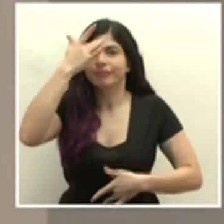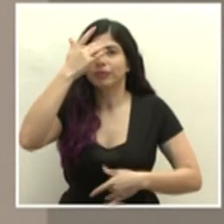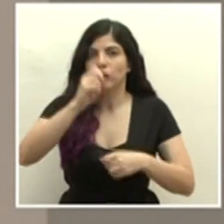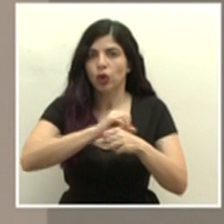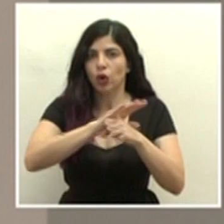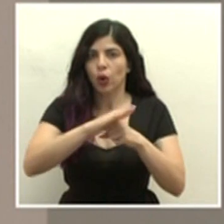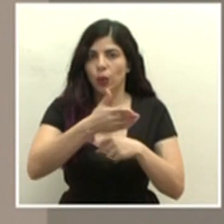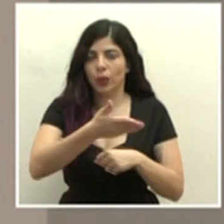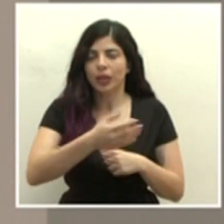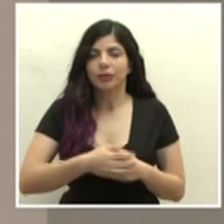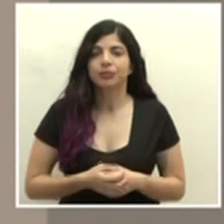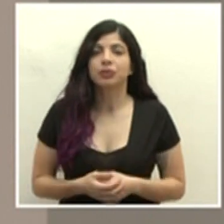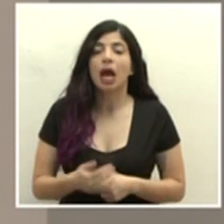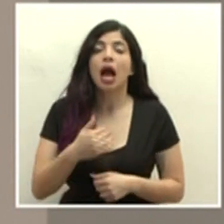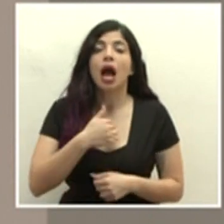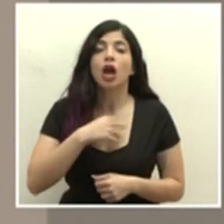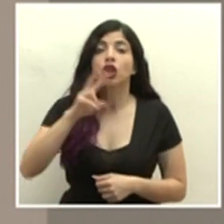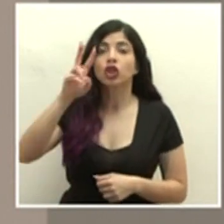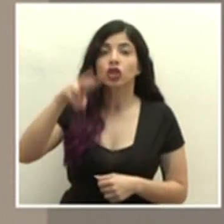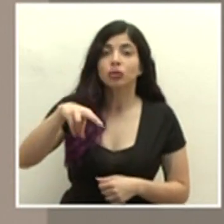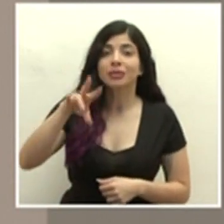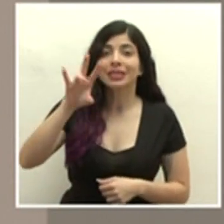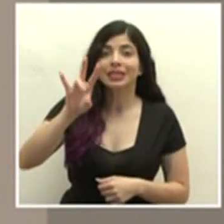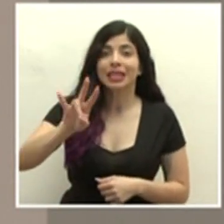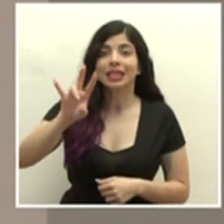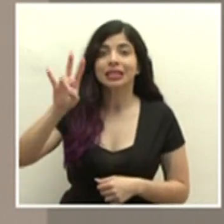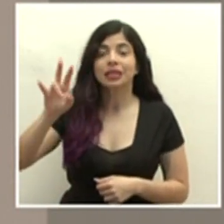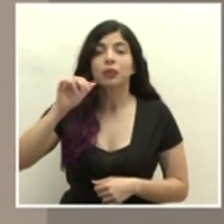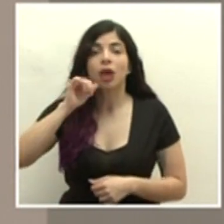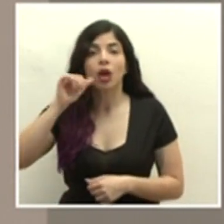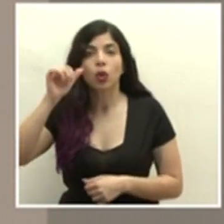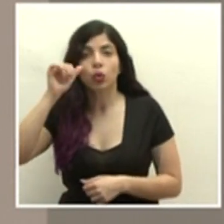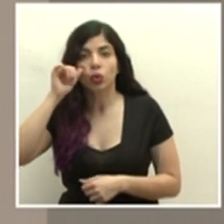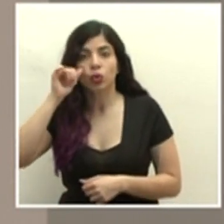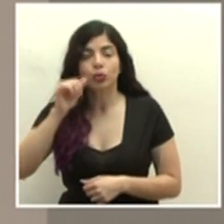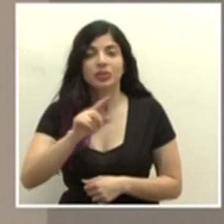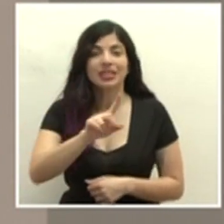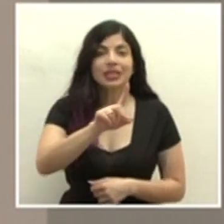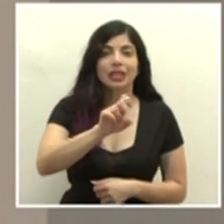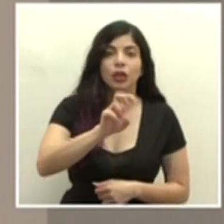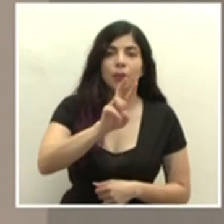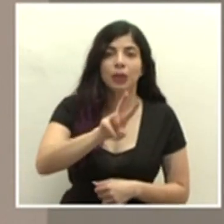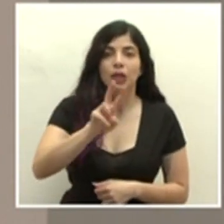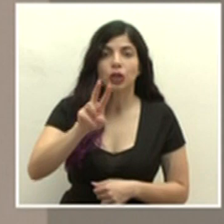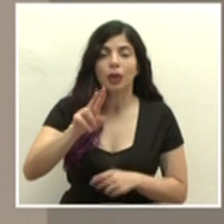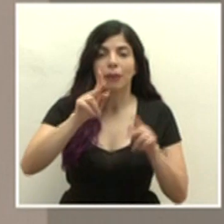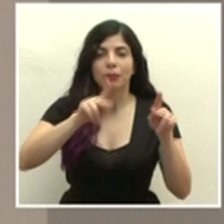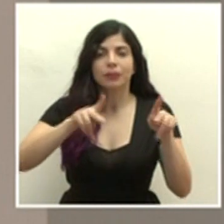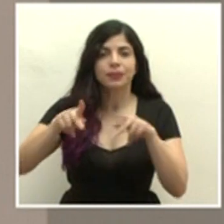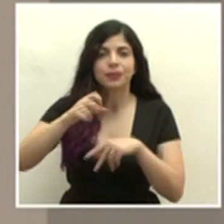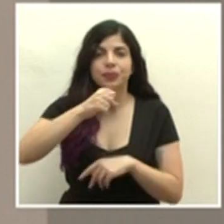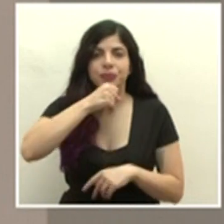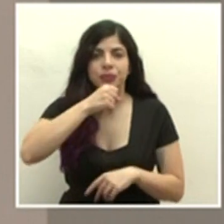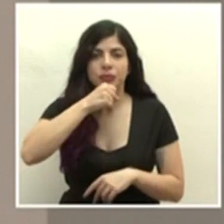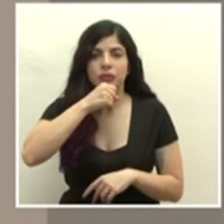COVID-19. Tenemos 2.077 adultos, 122 personas